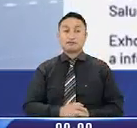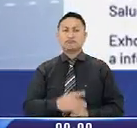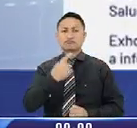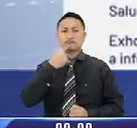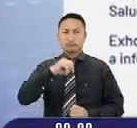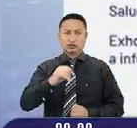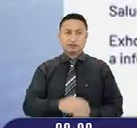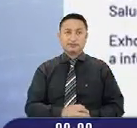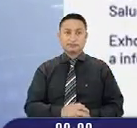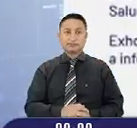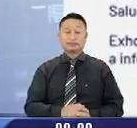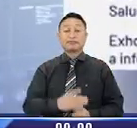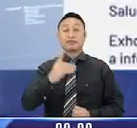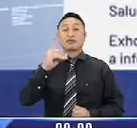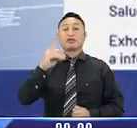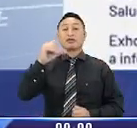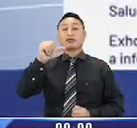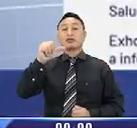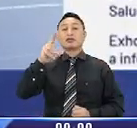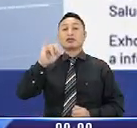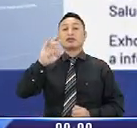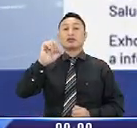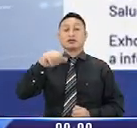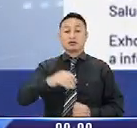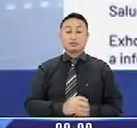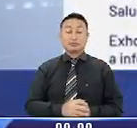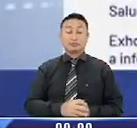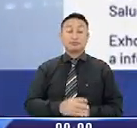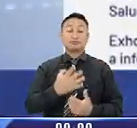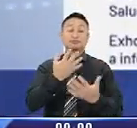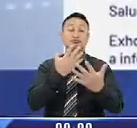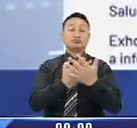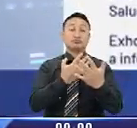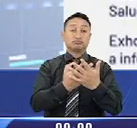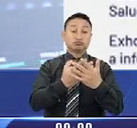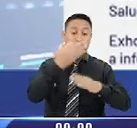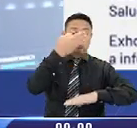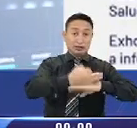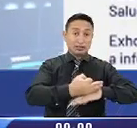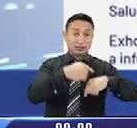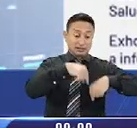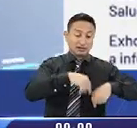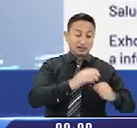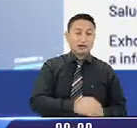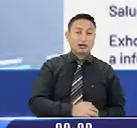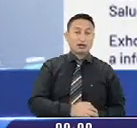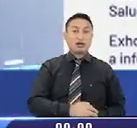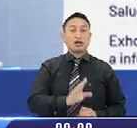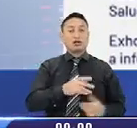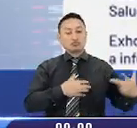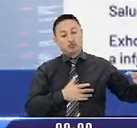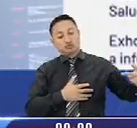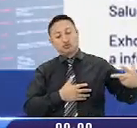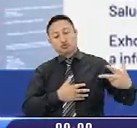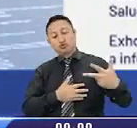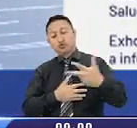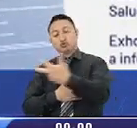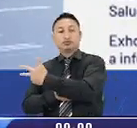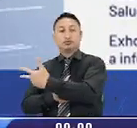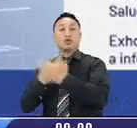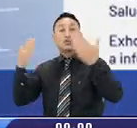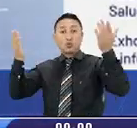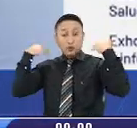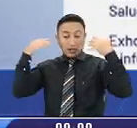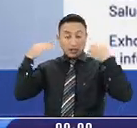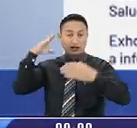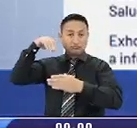que Daniel S. fue trasladado desde el Centro de Privación de Libertad Cotopaxi número 1 hasta el Centro de Privación de